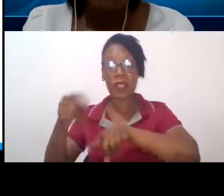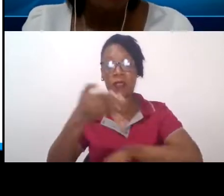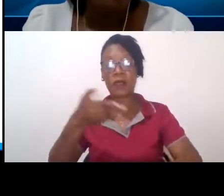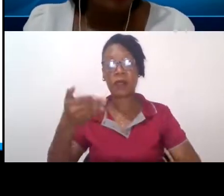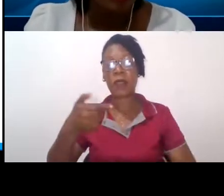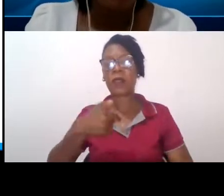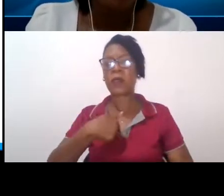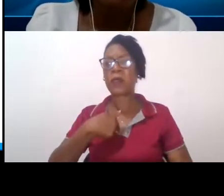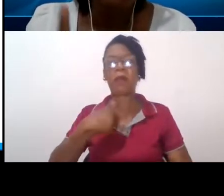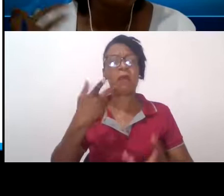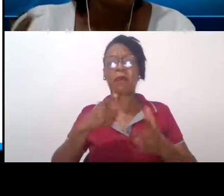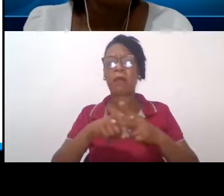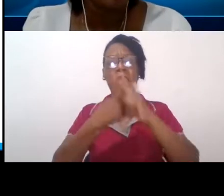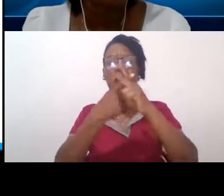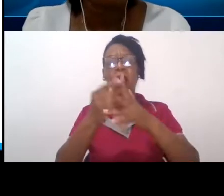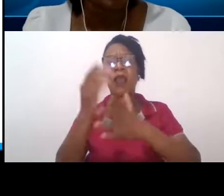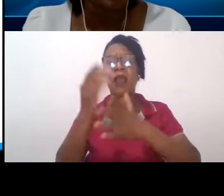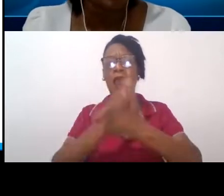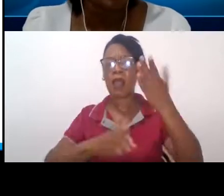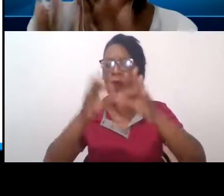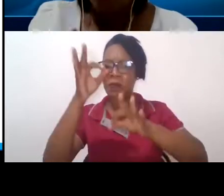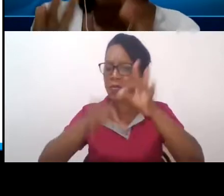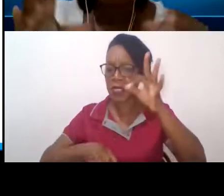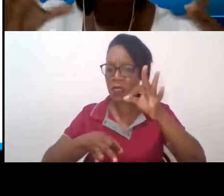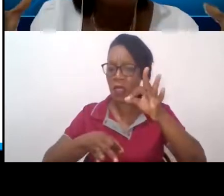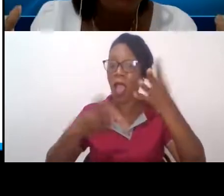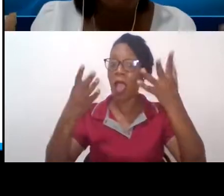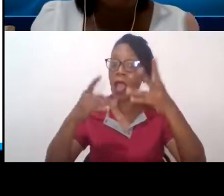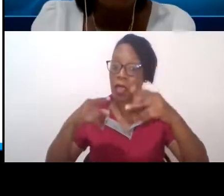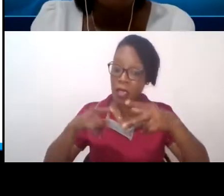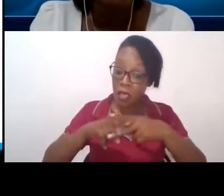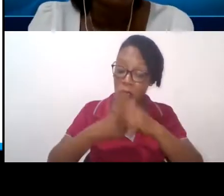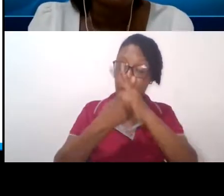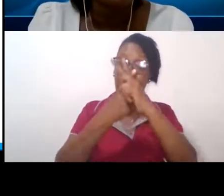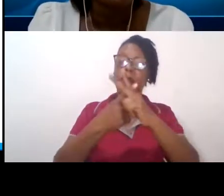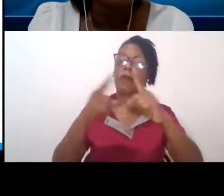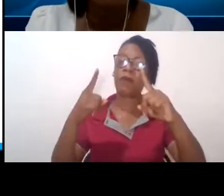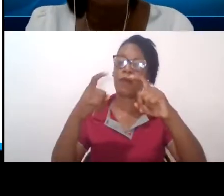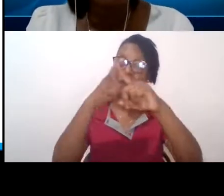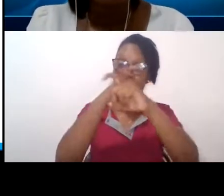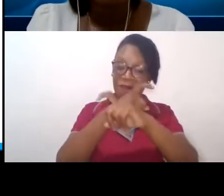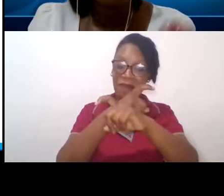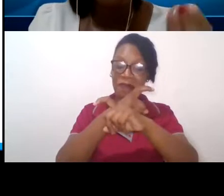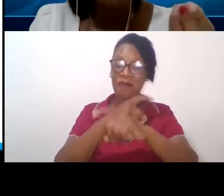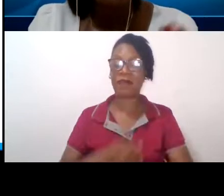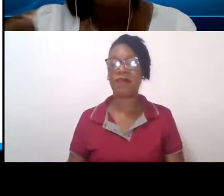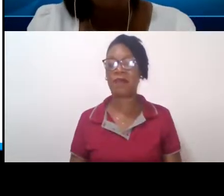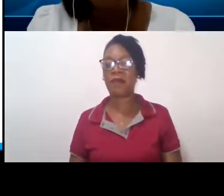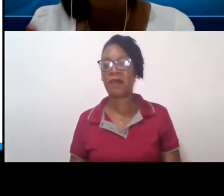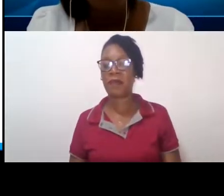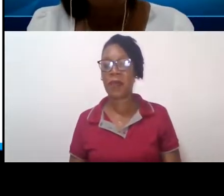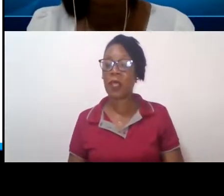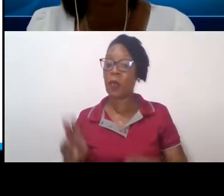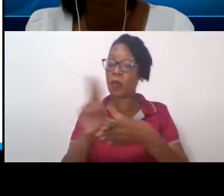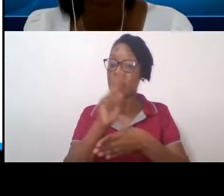puedo partir desde algo sencillo hasta algo más complejo, o puedo partir del todo para llegar a algo más sencillo. Utilicemos